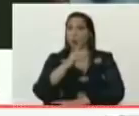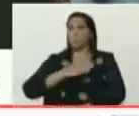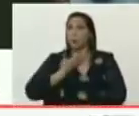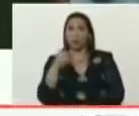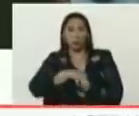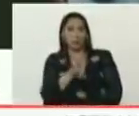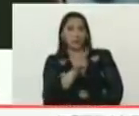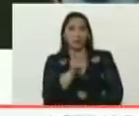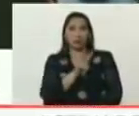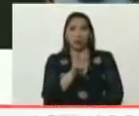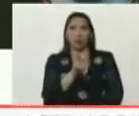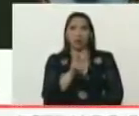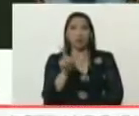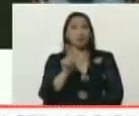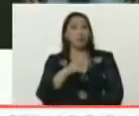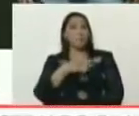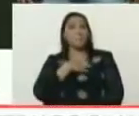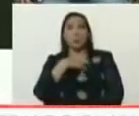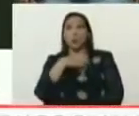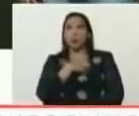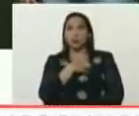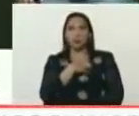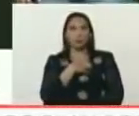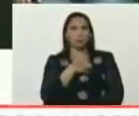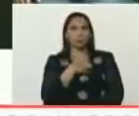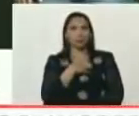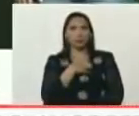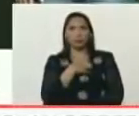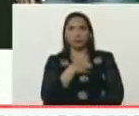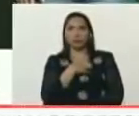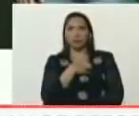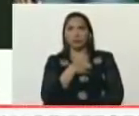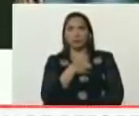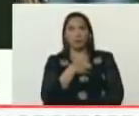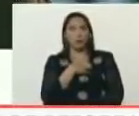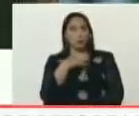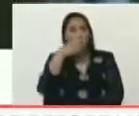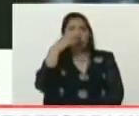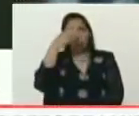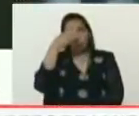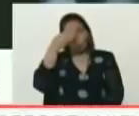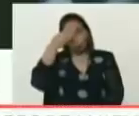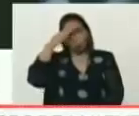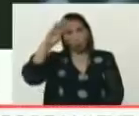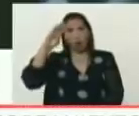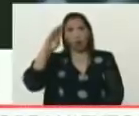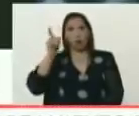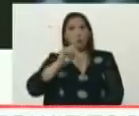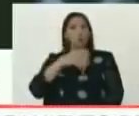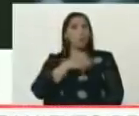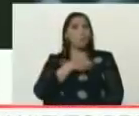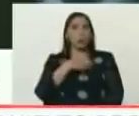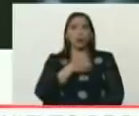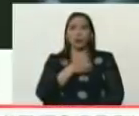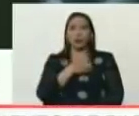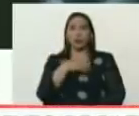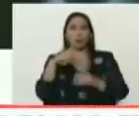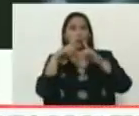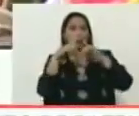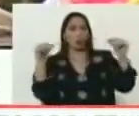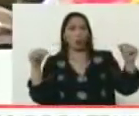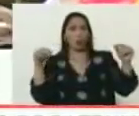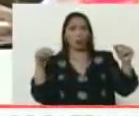Venezuela, no han podido con Cuba, no han podido con Nicaragua,